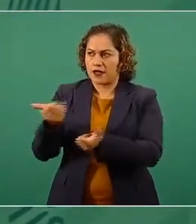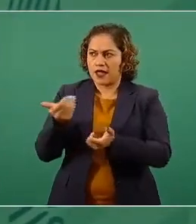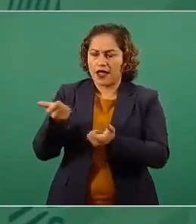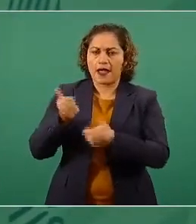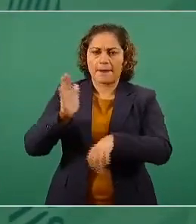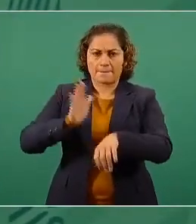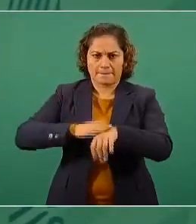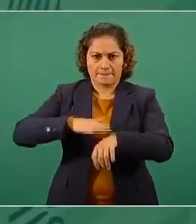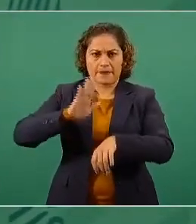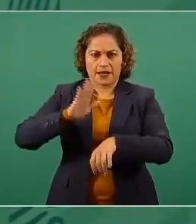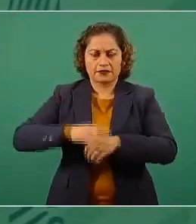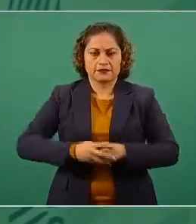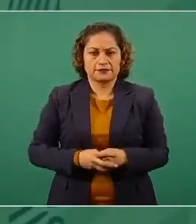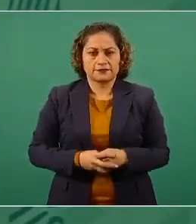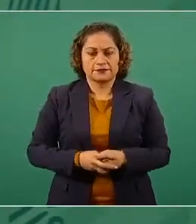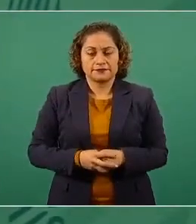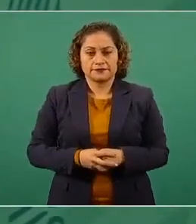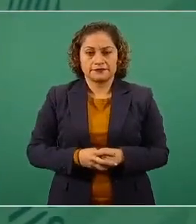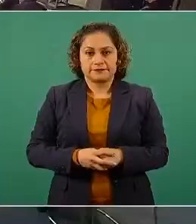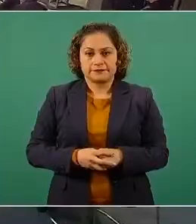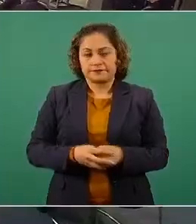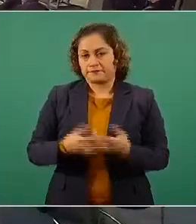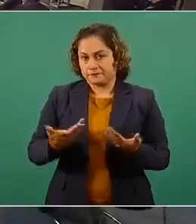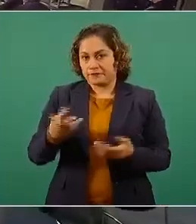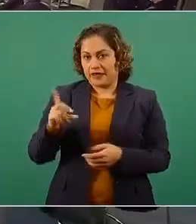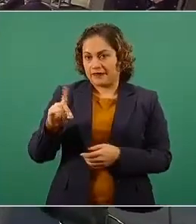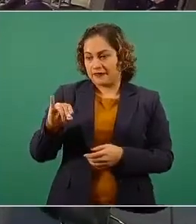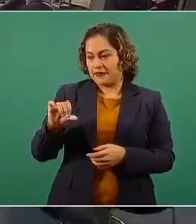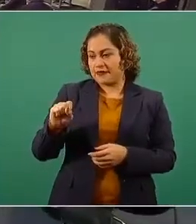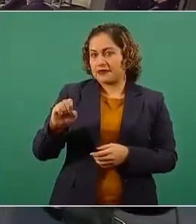de combustible. Y dice,